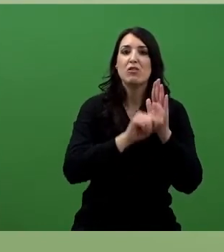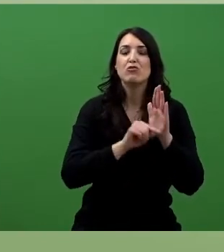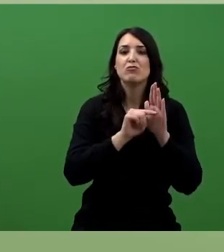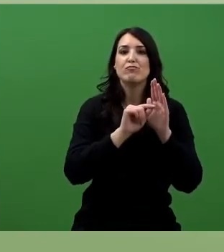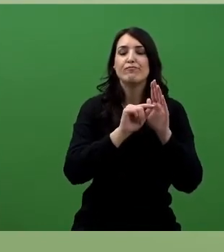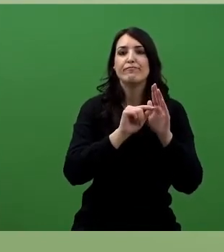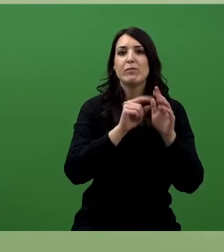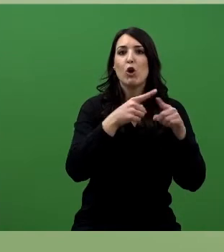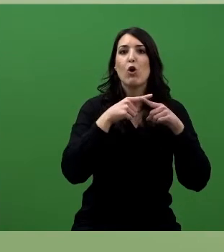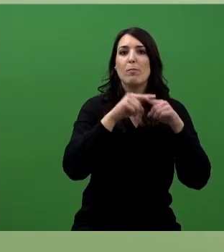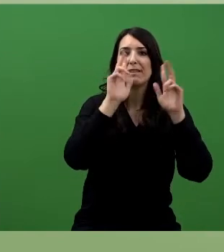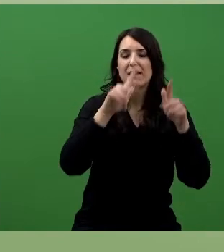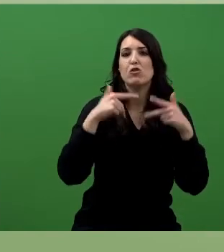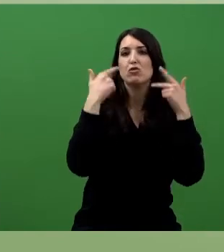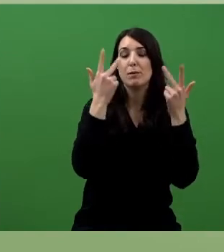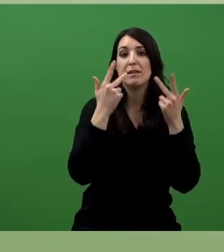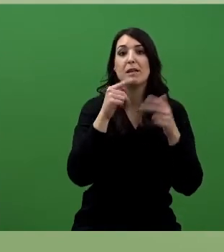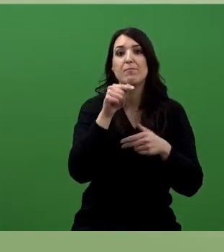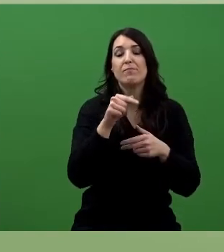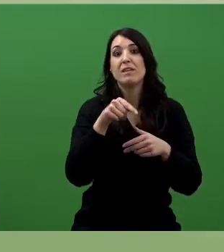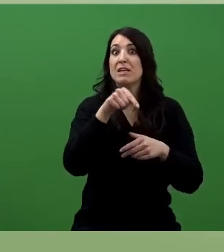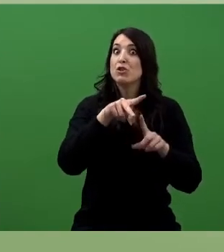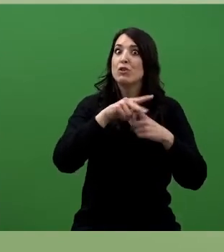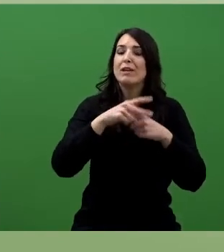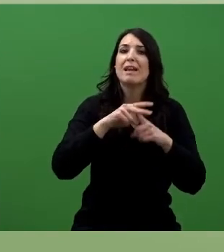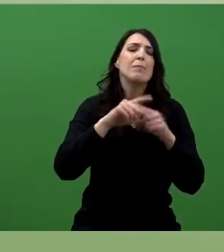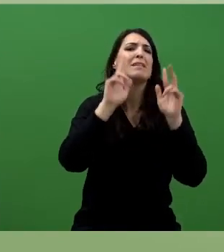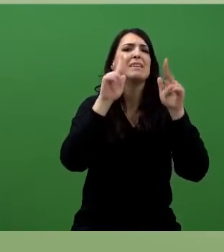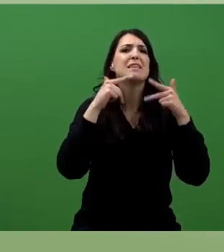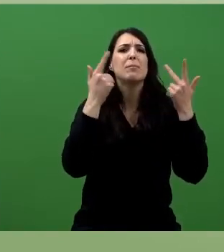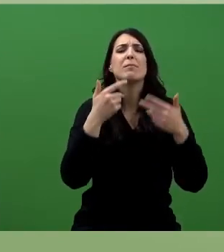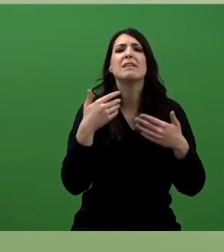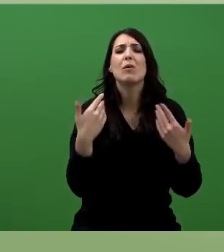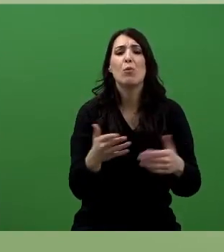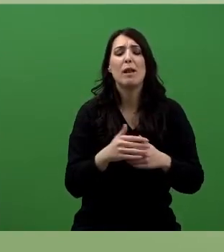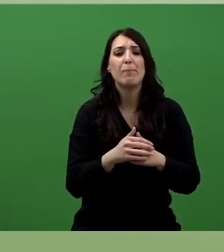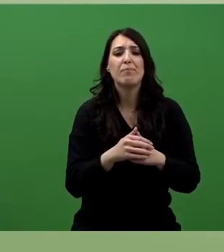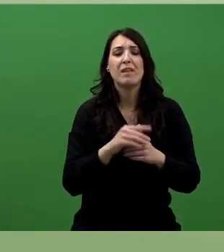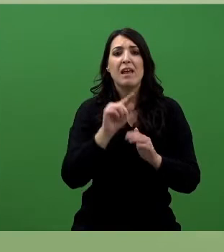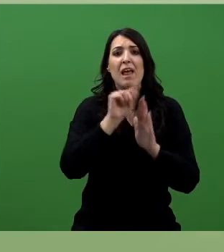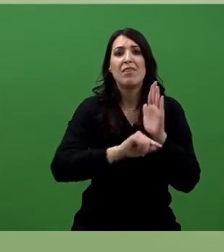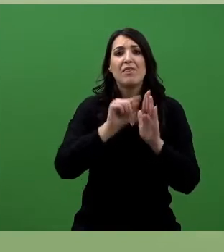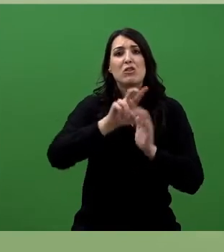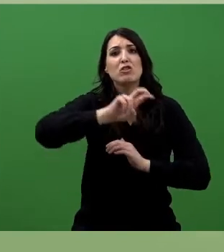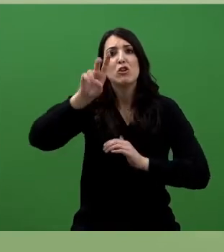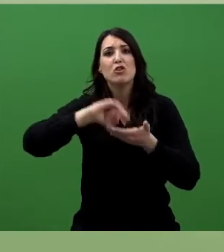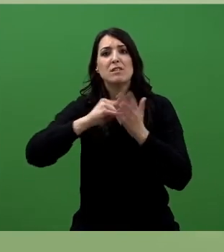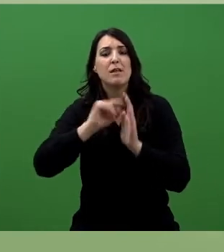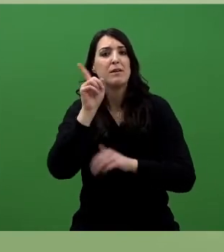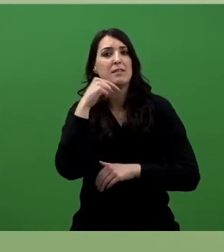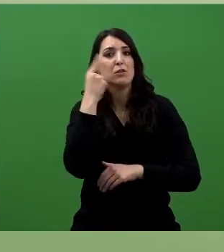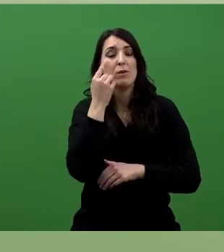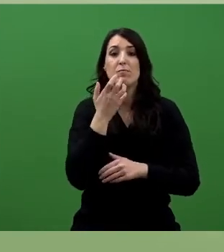aplicación que os he comentado. Y son herramientas que lo que permiten es descubrir datos en otros sistemas. Por un lado